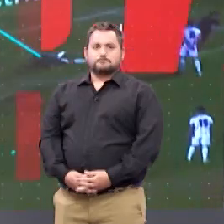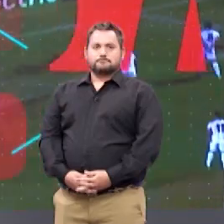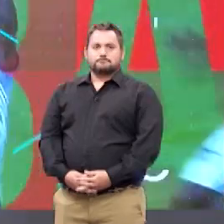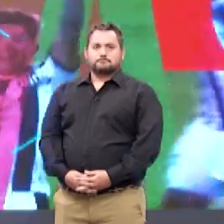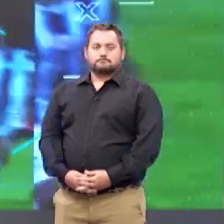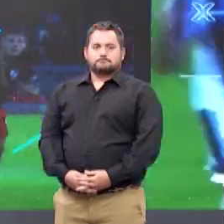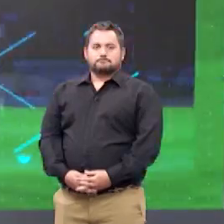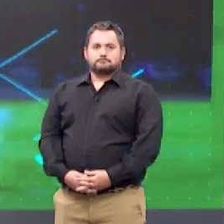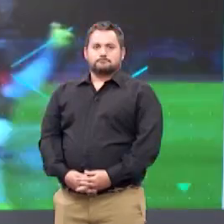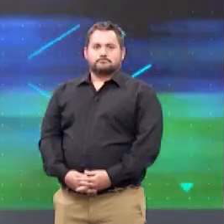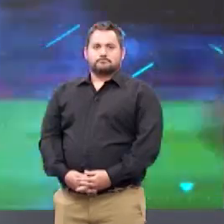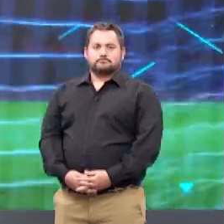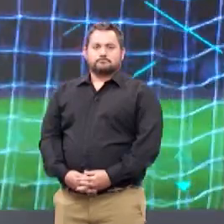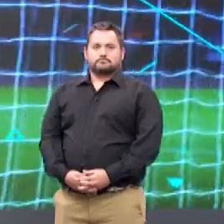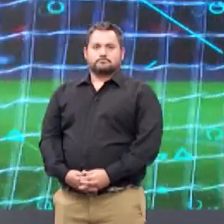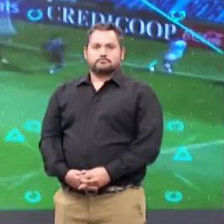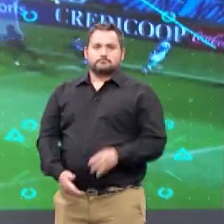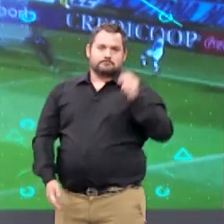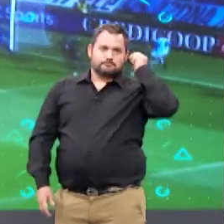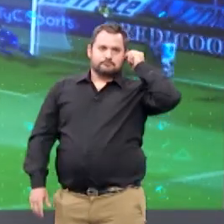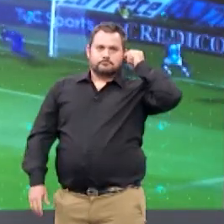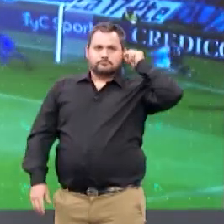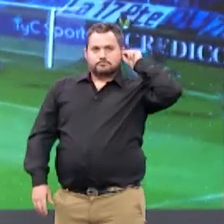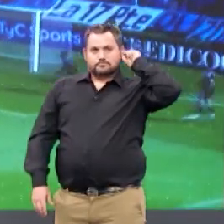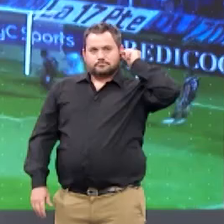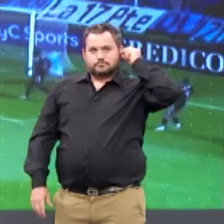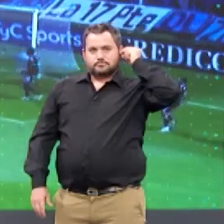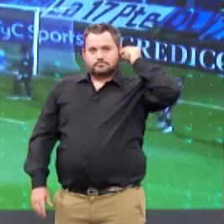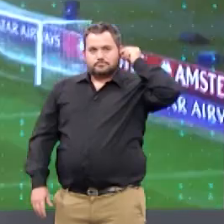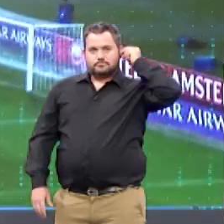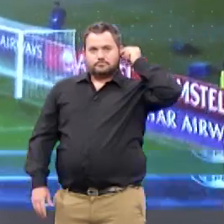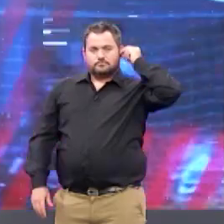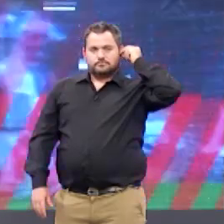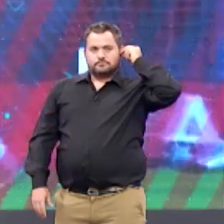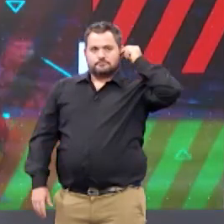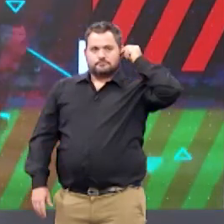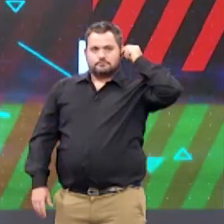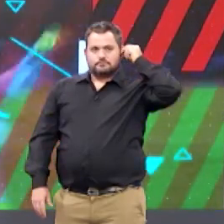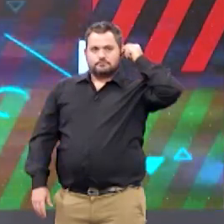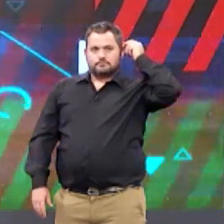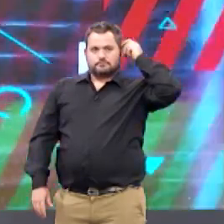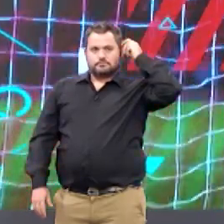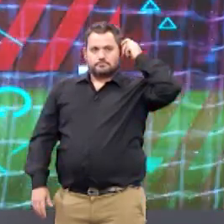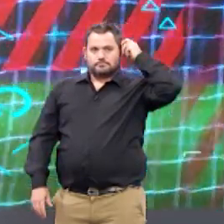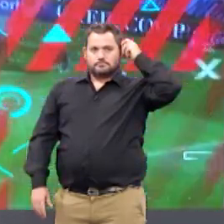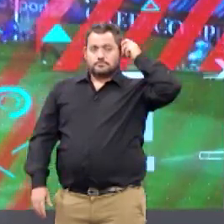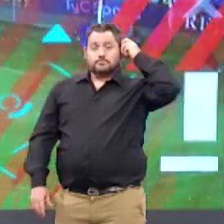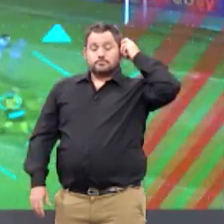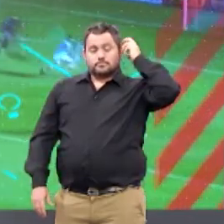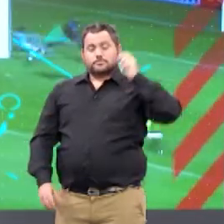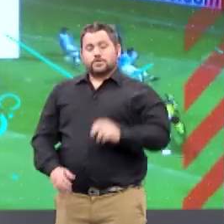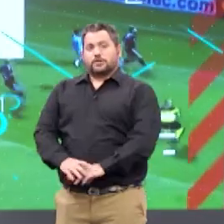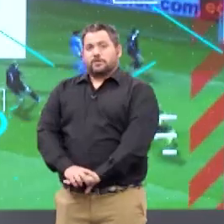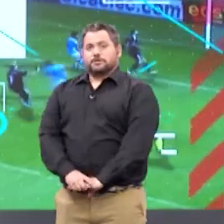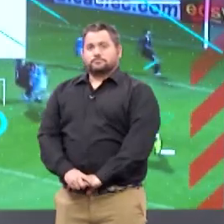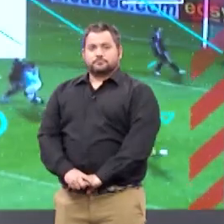las 7, claro, hoy a las 7 en la boutique. El partido de reserva, que va a ser una locura, ya va a ser señor. Así que partidas. Sí, a las 21 fútbol, me invito para